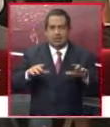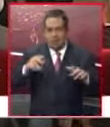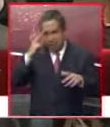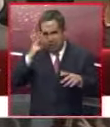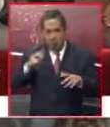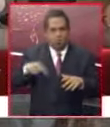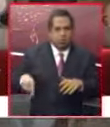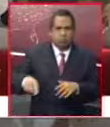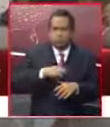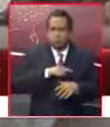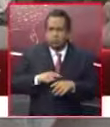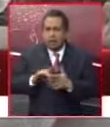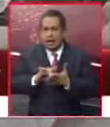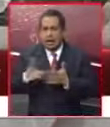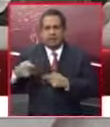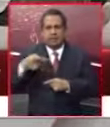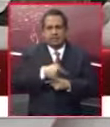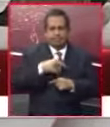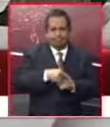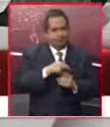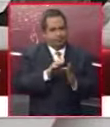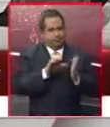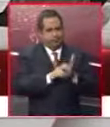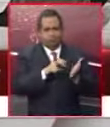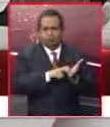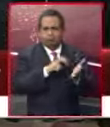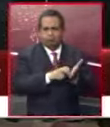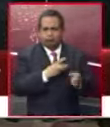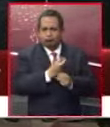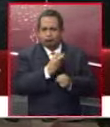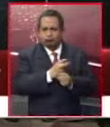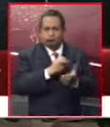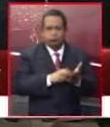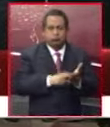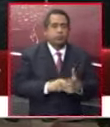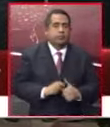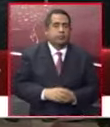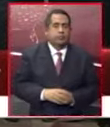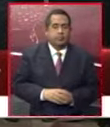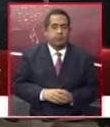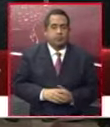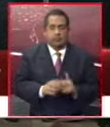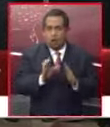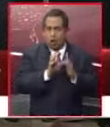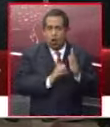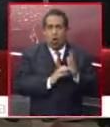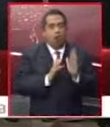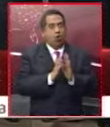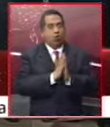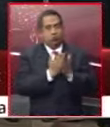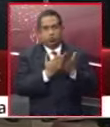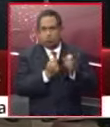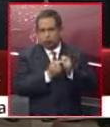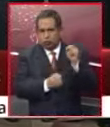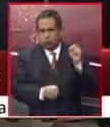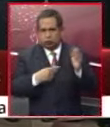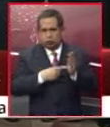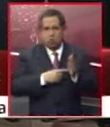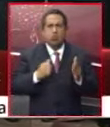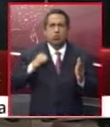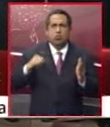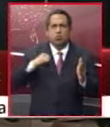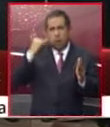actual se ha dado gracias a las reformas a la Carta Magna. La Constitución, por supuesto, que consigna expresiones del